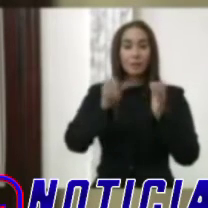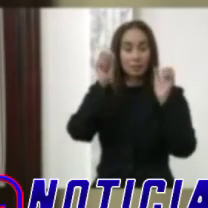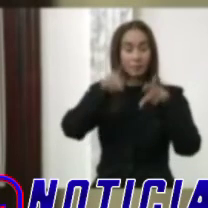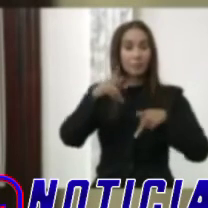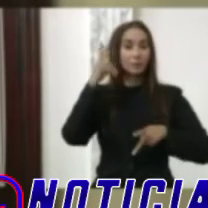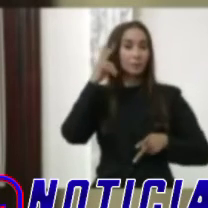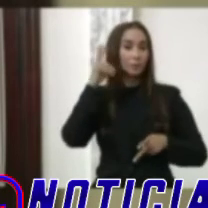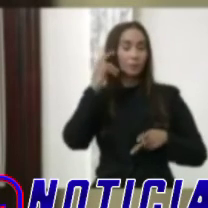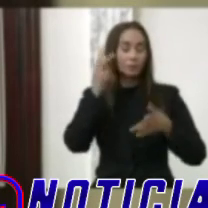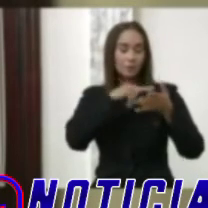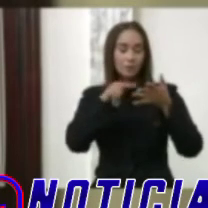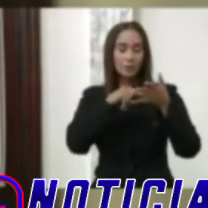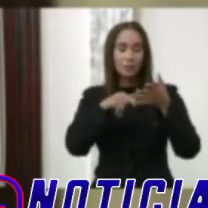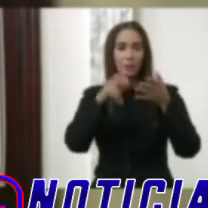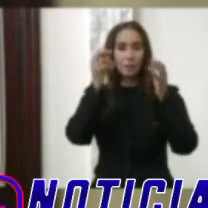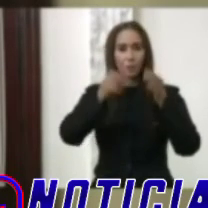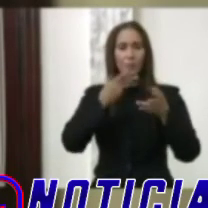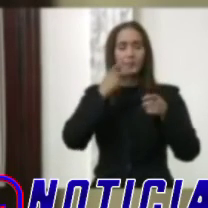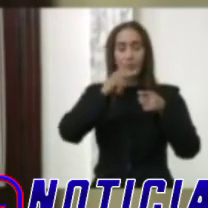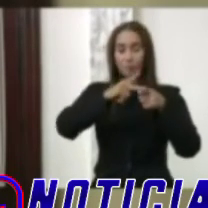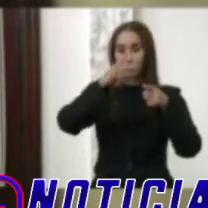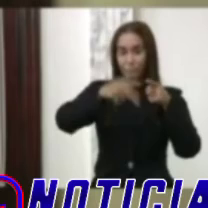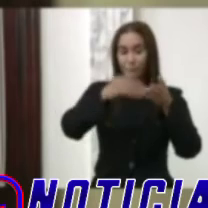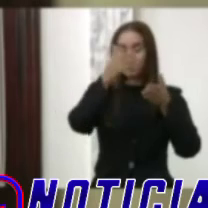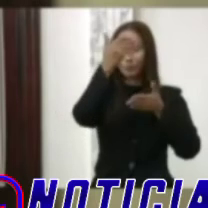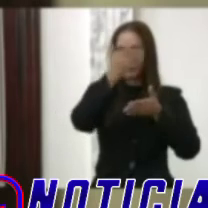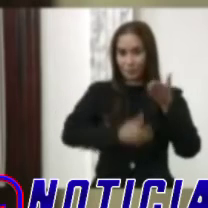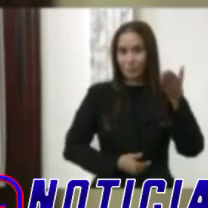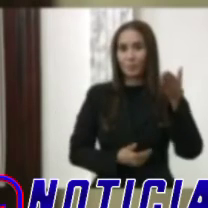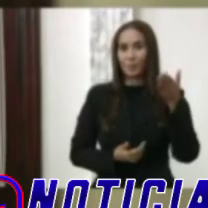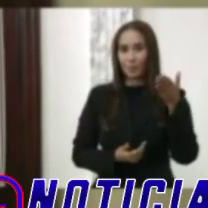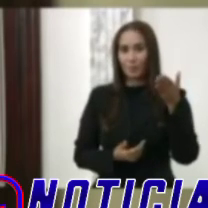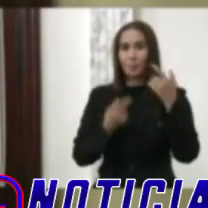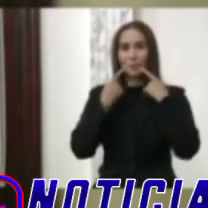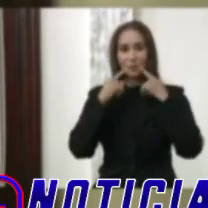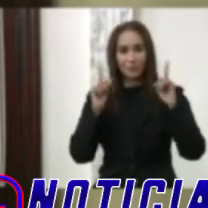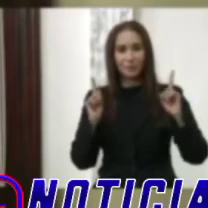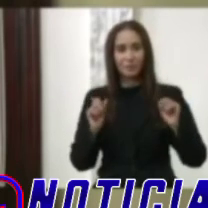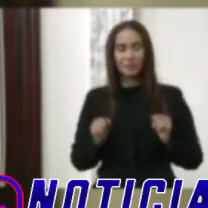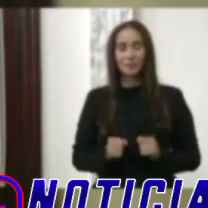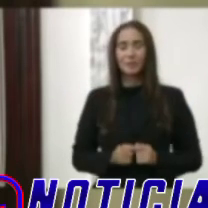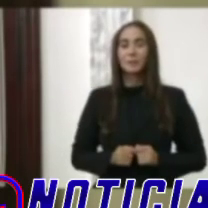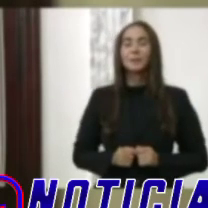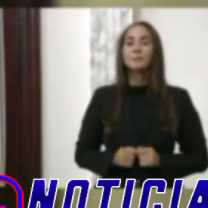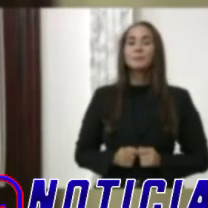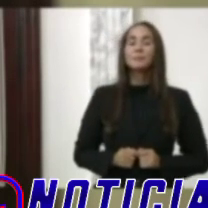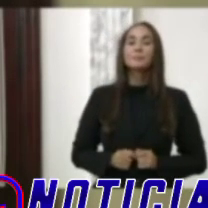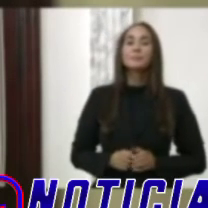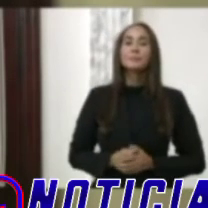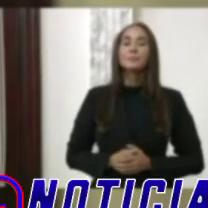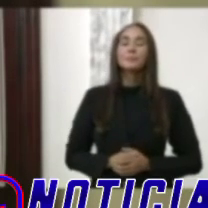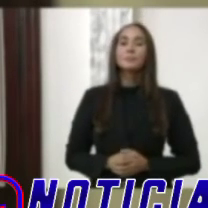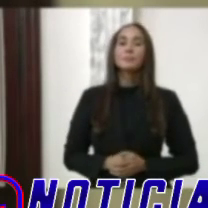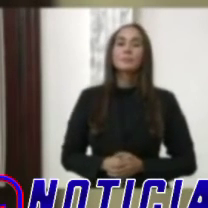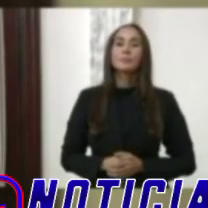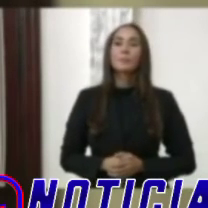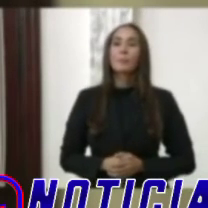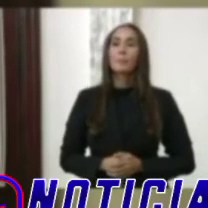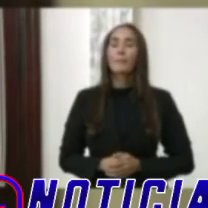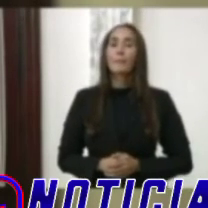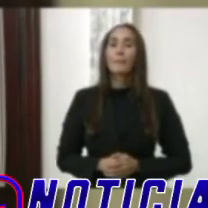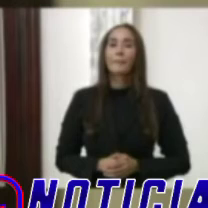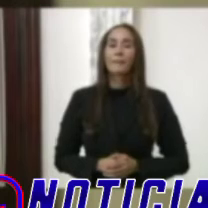televidentes eso que es a la vez tan simple y cotidiano como complejo e importante: una